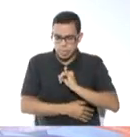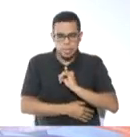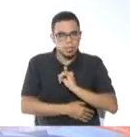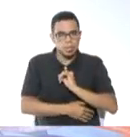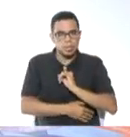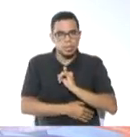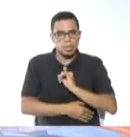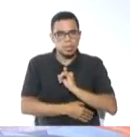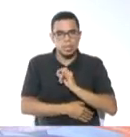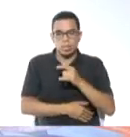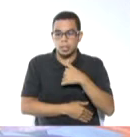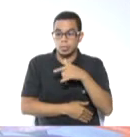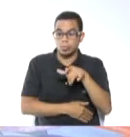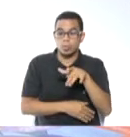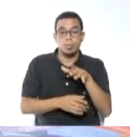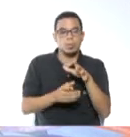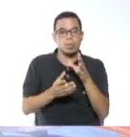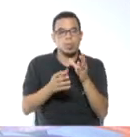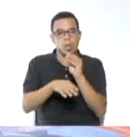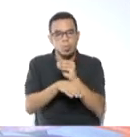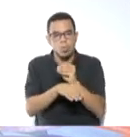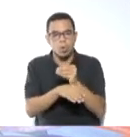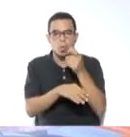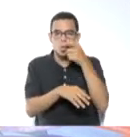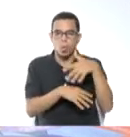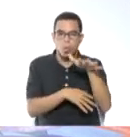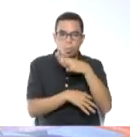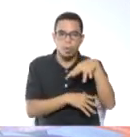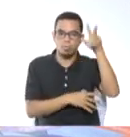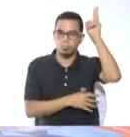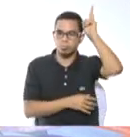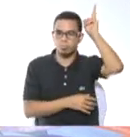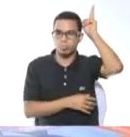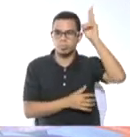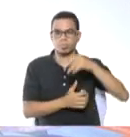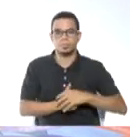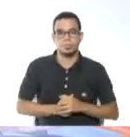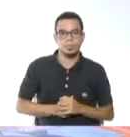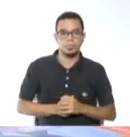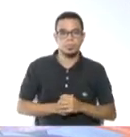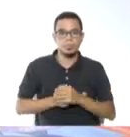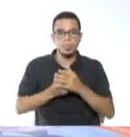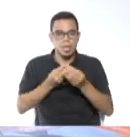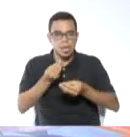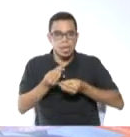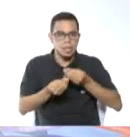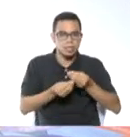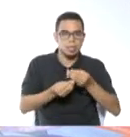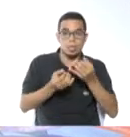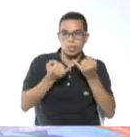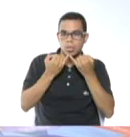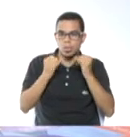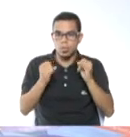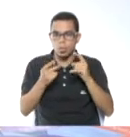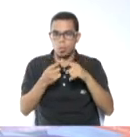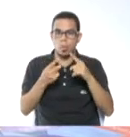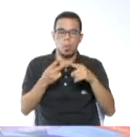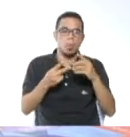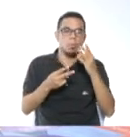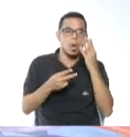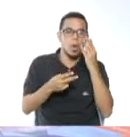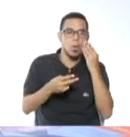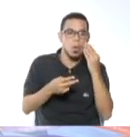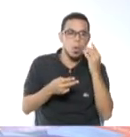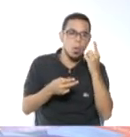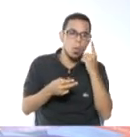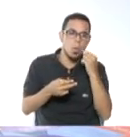tenemos que tener por nuestras comunidades indígenas, de ese reconocimiento de nuestro acervo cultural desde la lengua, desde las costumbres, desde las